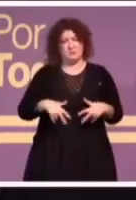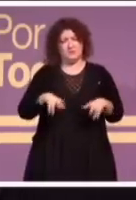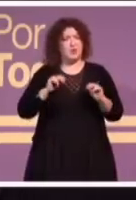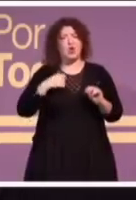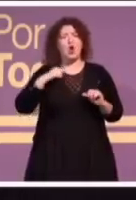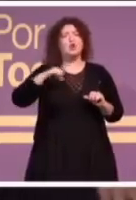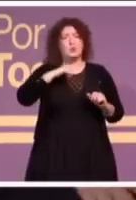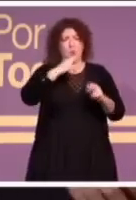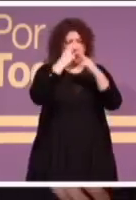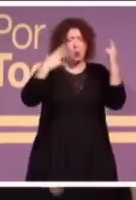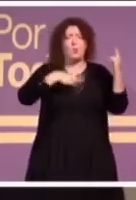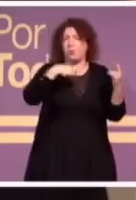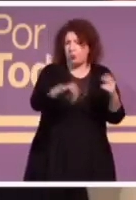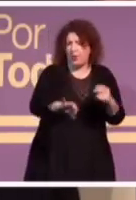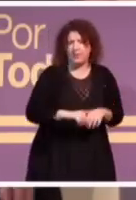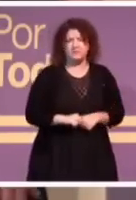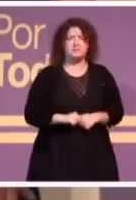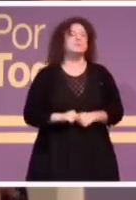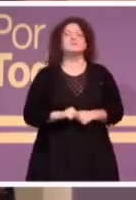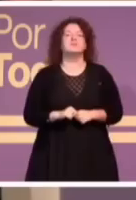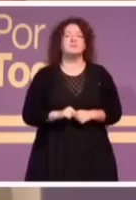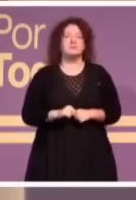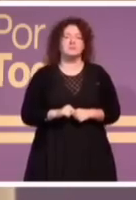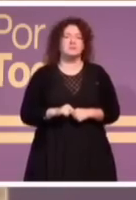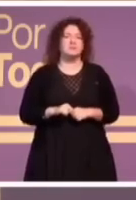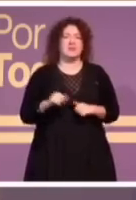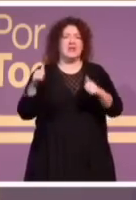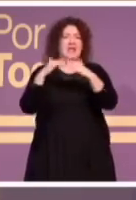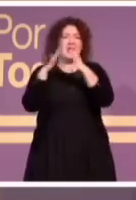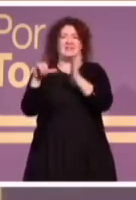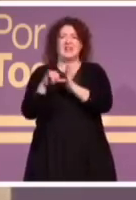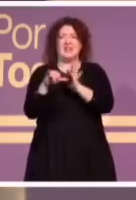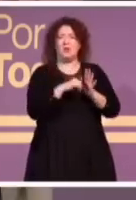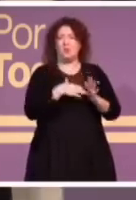hospitalario público más cercano a su domicilio.